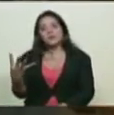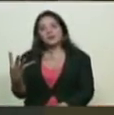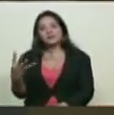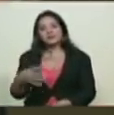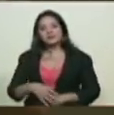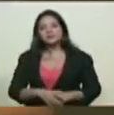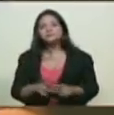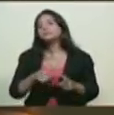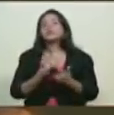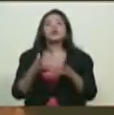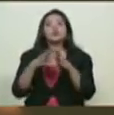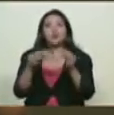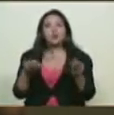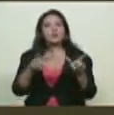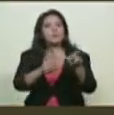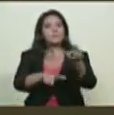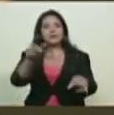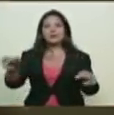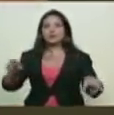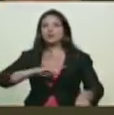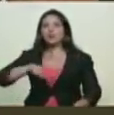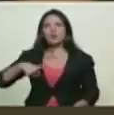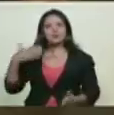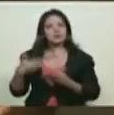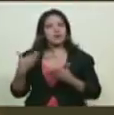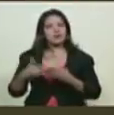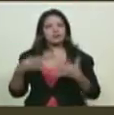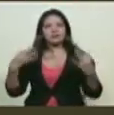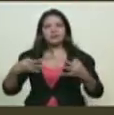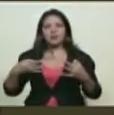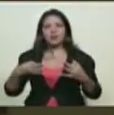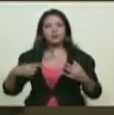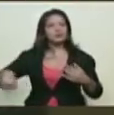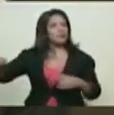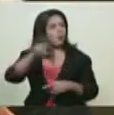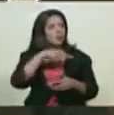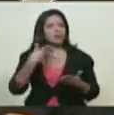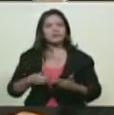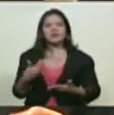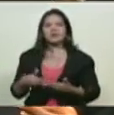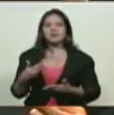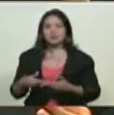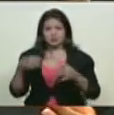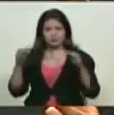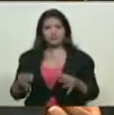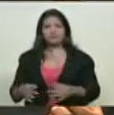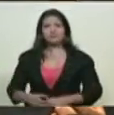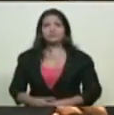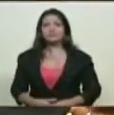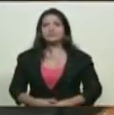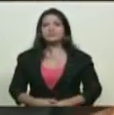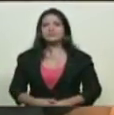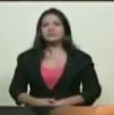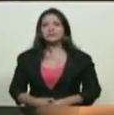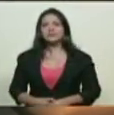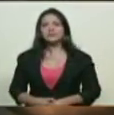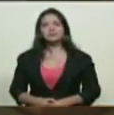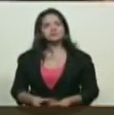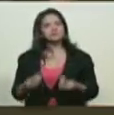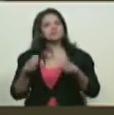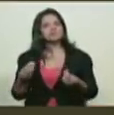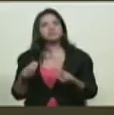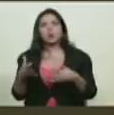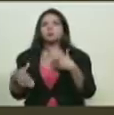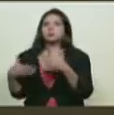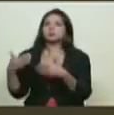y todas estas generaciones hemos sido testigos todas estas generaciones hemos sido testigos sin duda alguna de cómo ha evolucionado